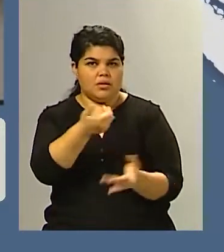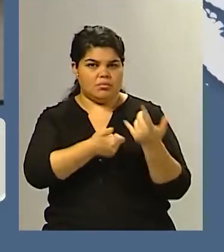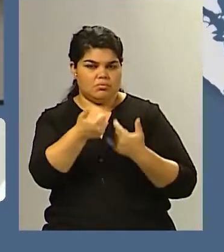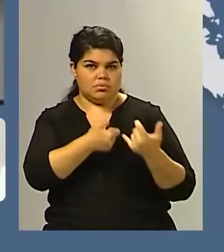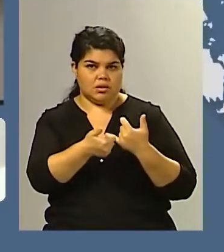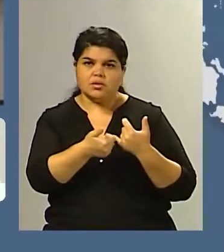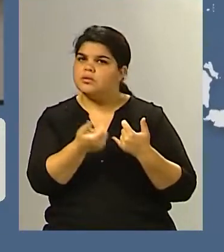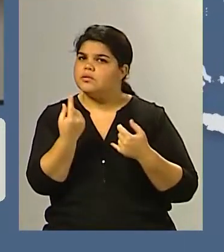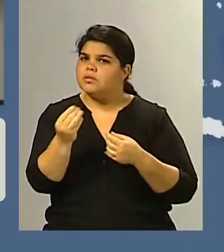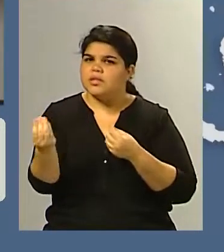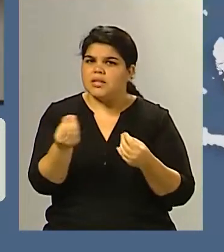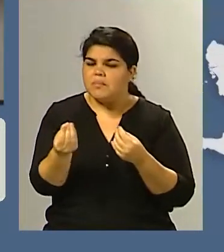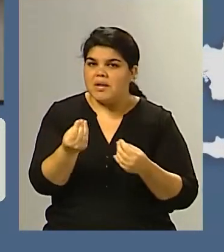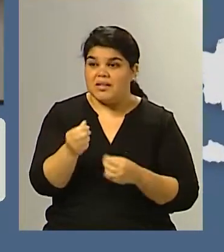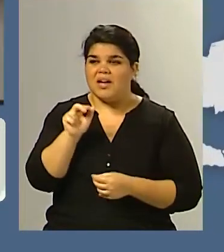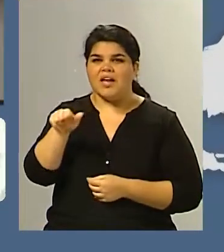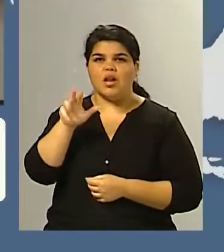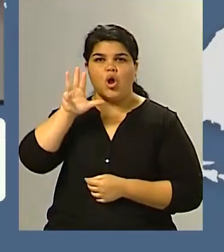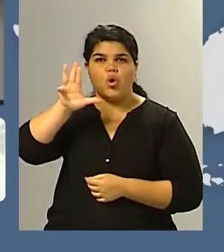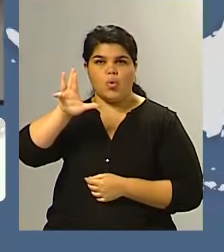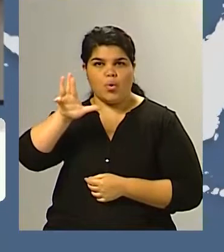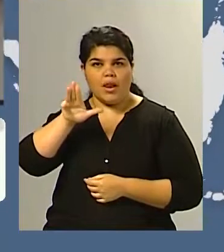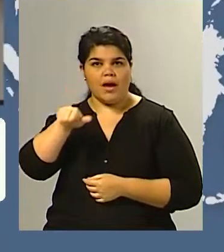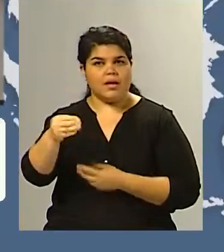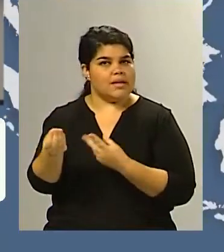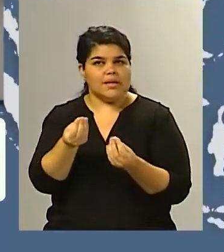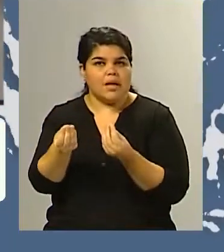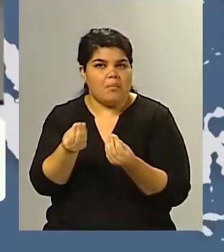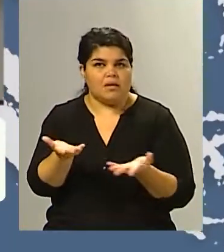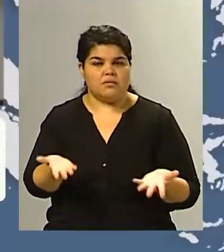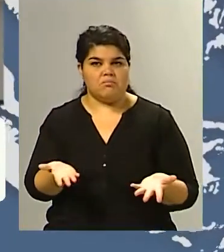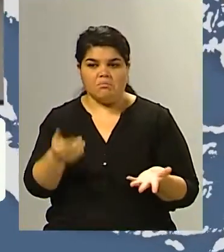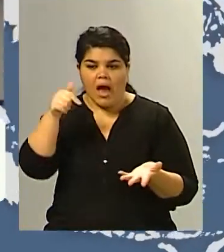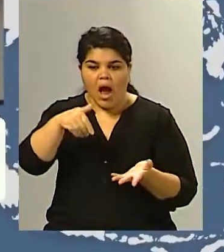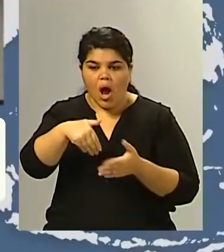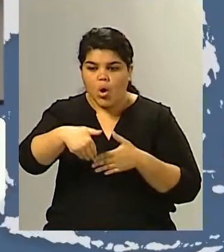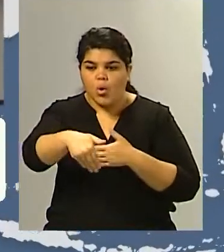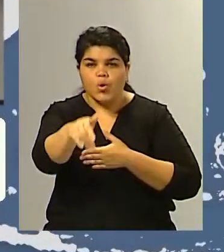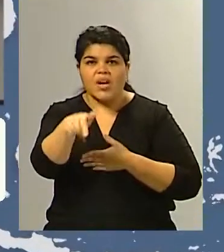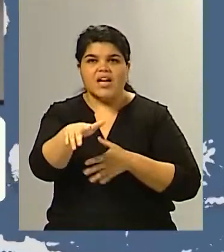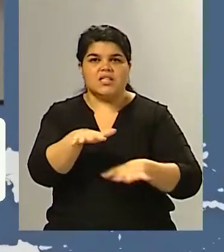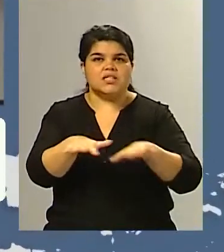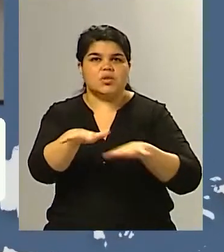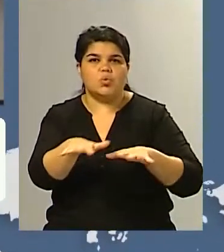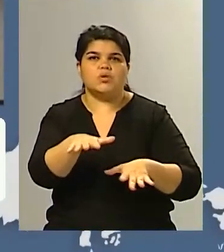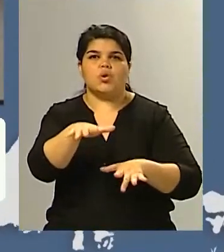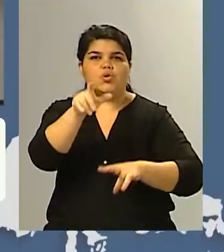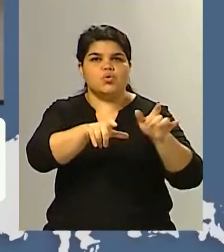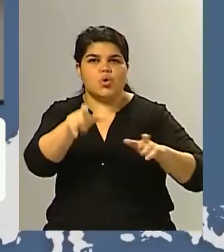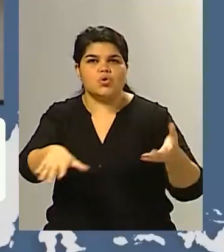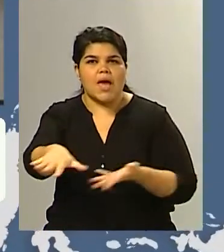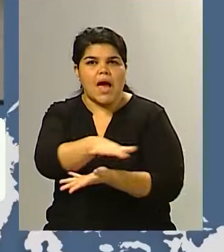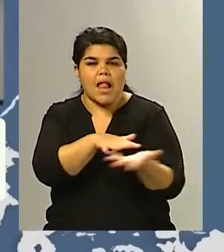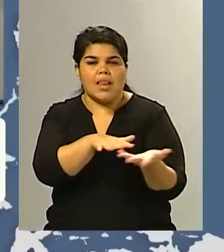comentar cuál es lo que le espera a Lula? Es decir, ¿con qué se va a encontrar ahora? ¿Qué panorama social, qué panorama económico le